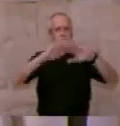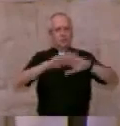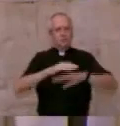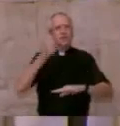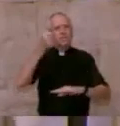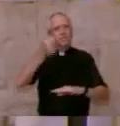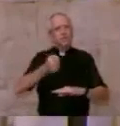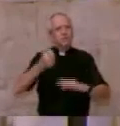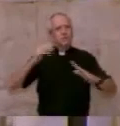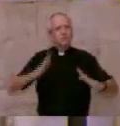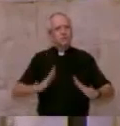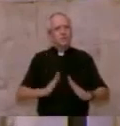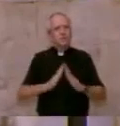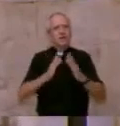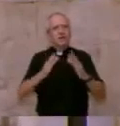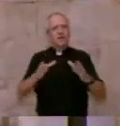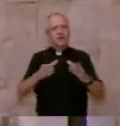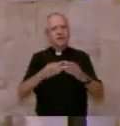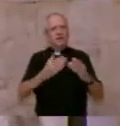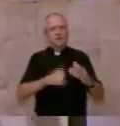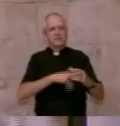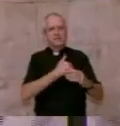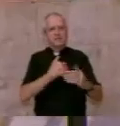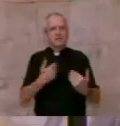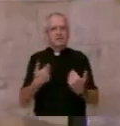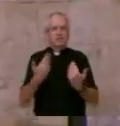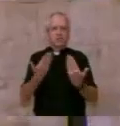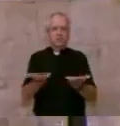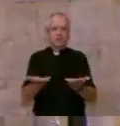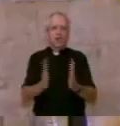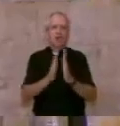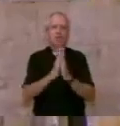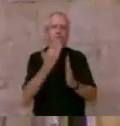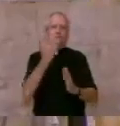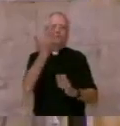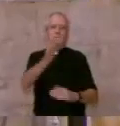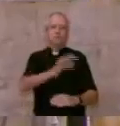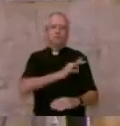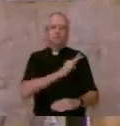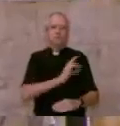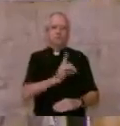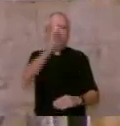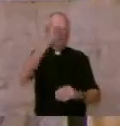con santidad a la Iglesia que le ha sido encomendada. Roguemos al Señor.